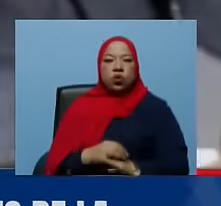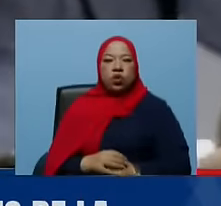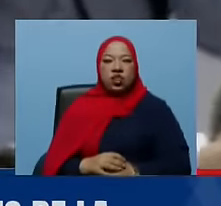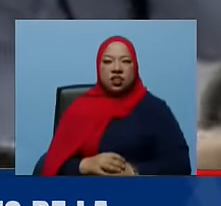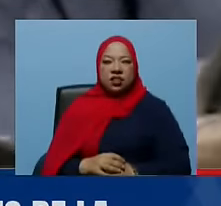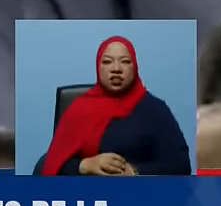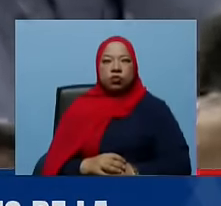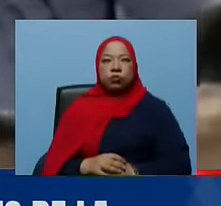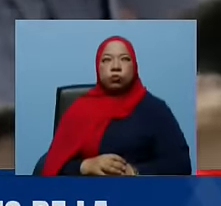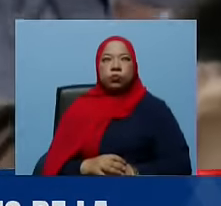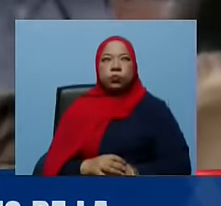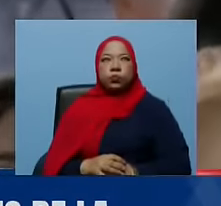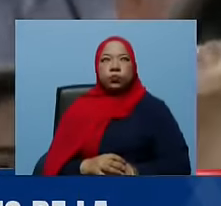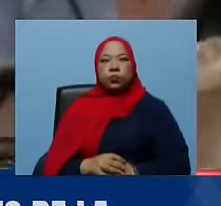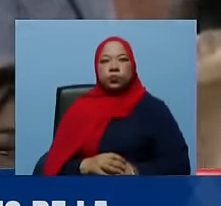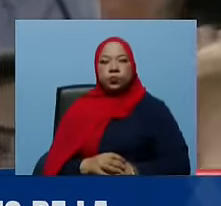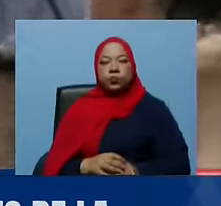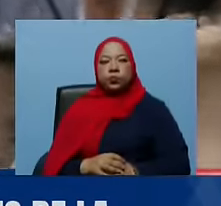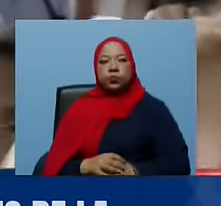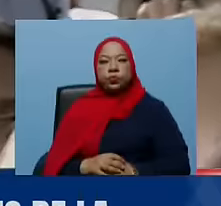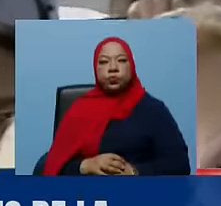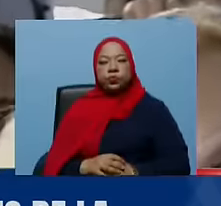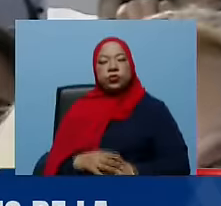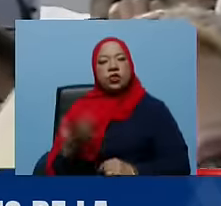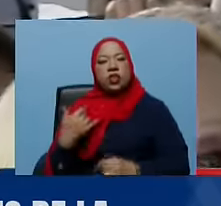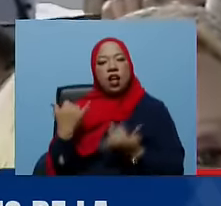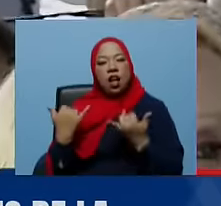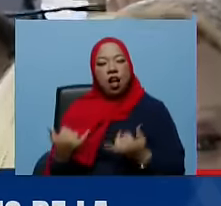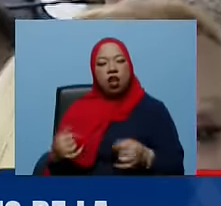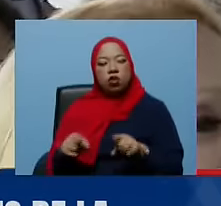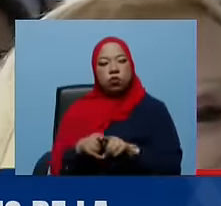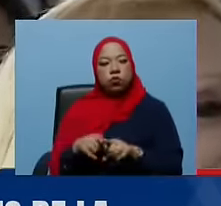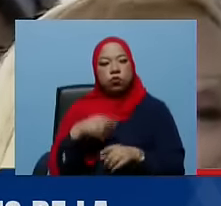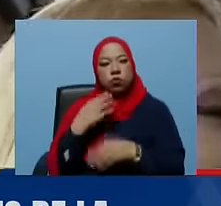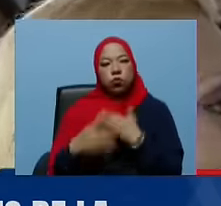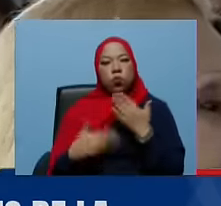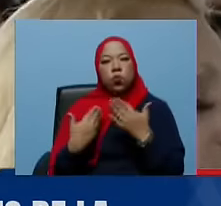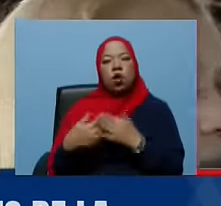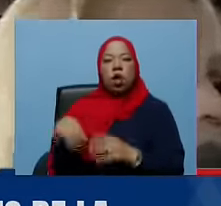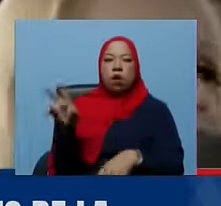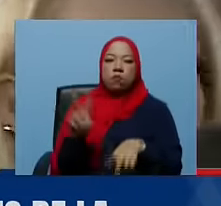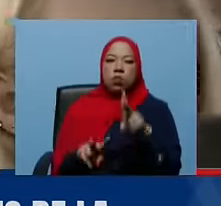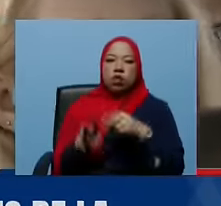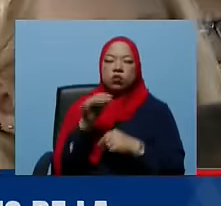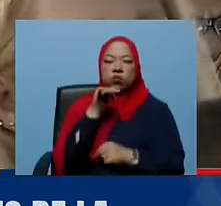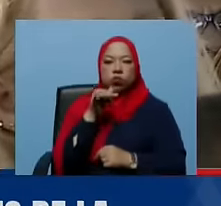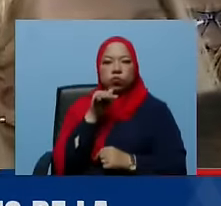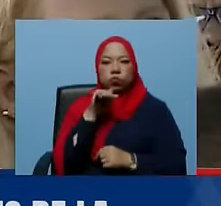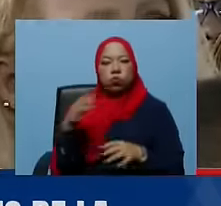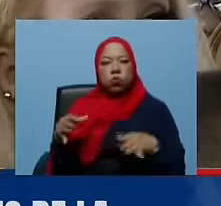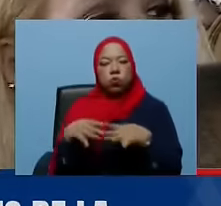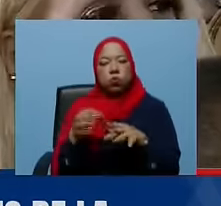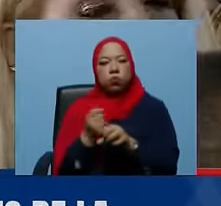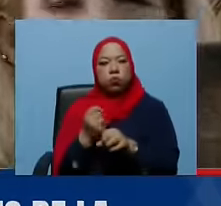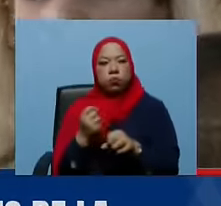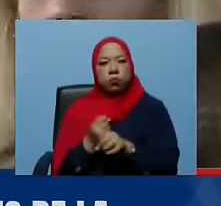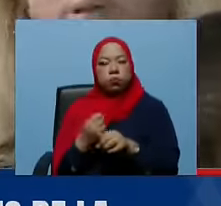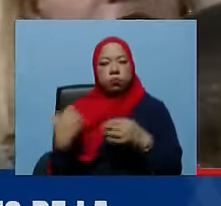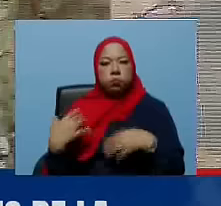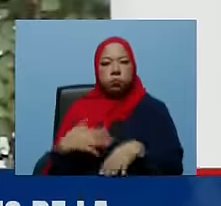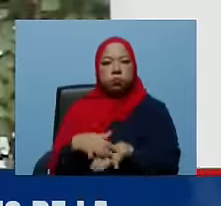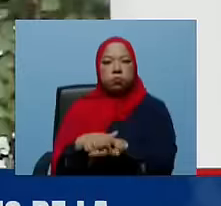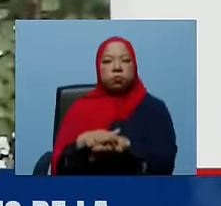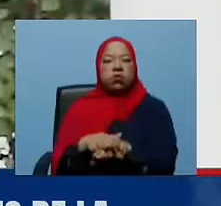porque ustedes son expresión, es lo fundamental. Ustedes expresan, como este grupo ensamble de la Isla de